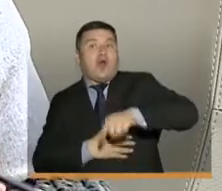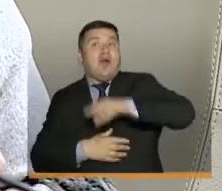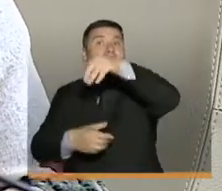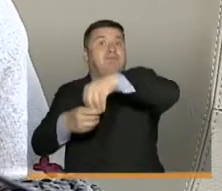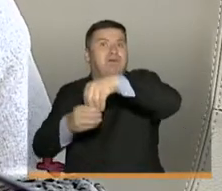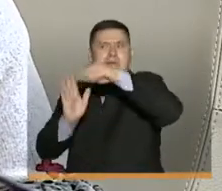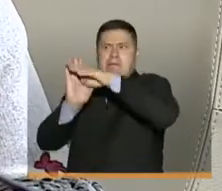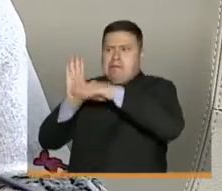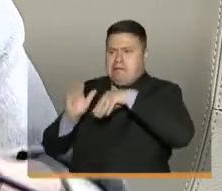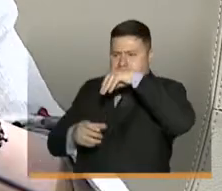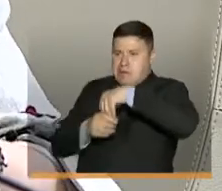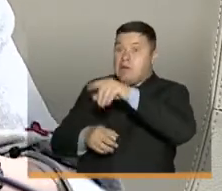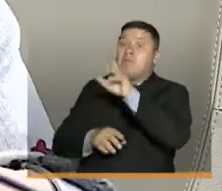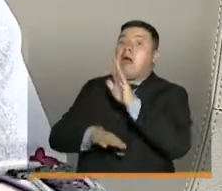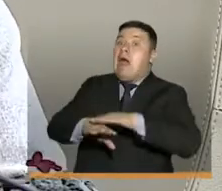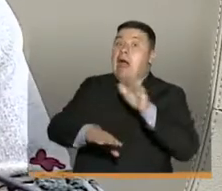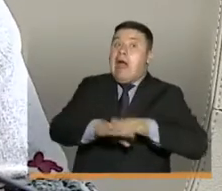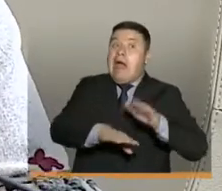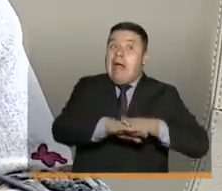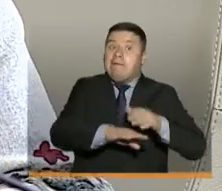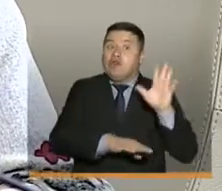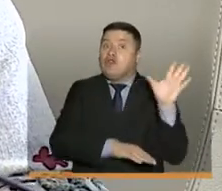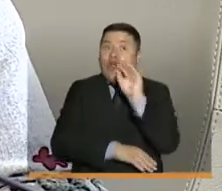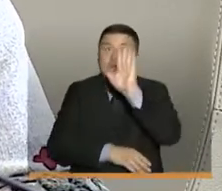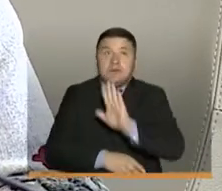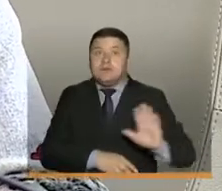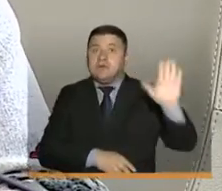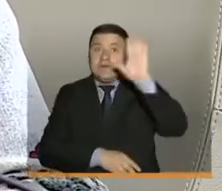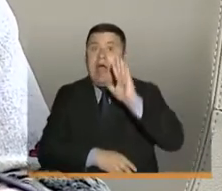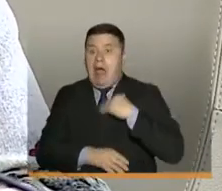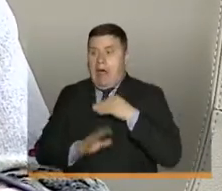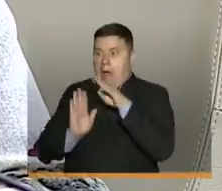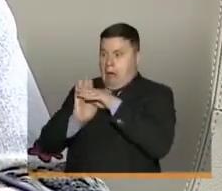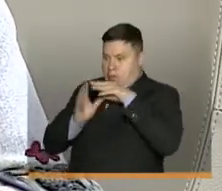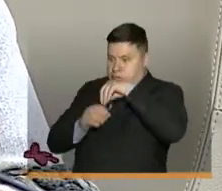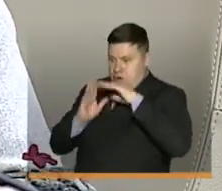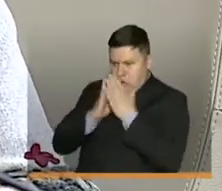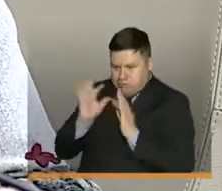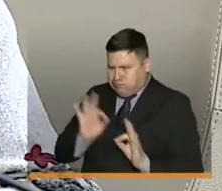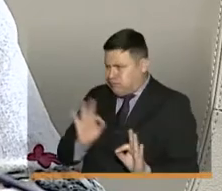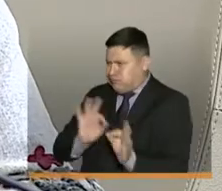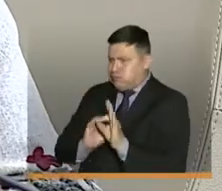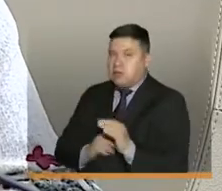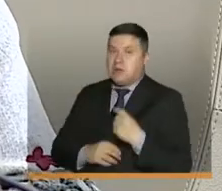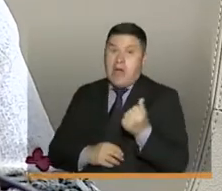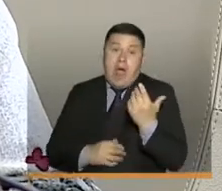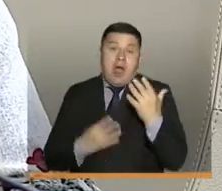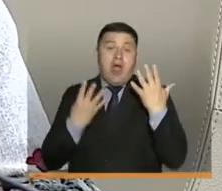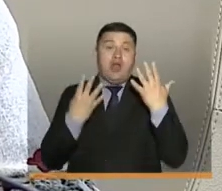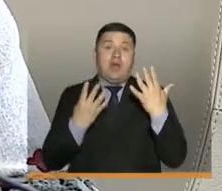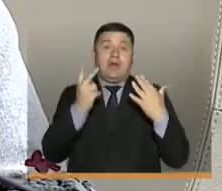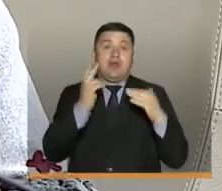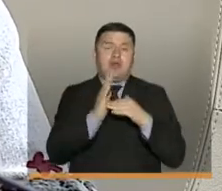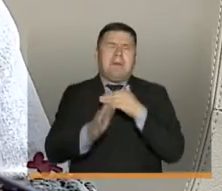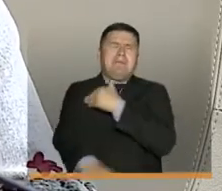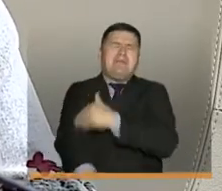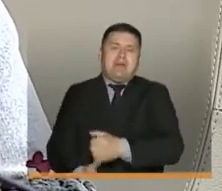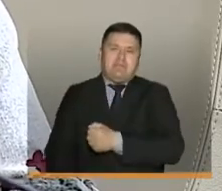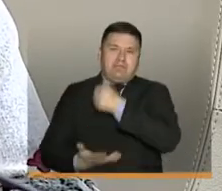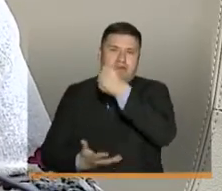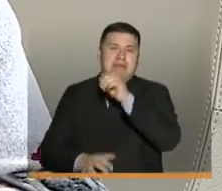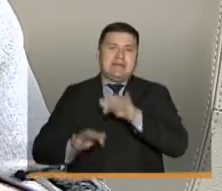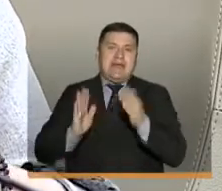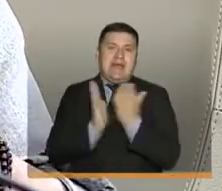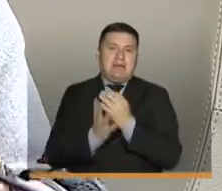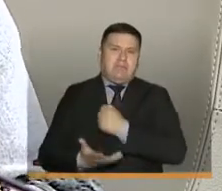sus protocolos de bioseguridad para el momento indicado. Le puedo contar que ya se entregaron más de 92 mil millones de pesos a las secretarías de